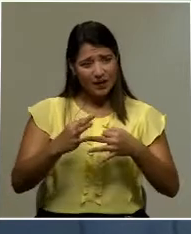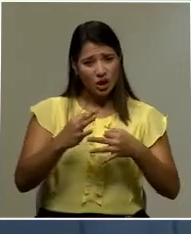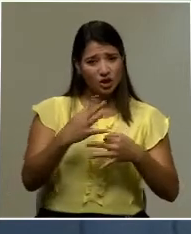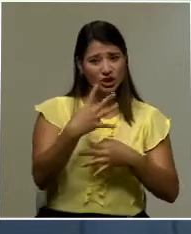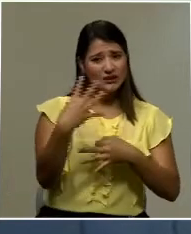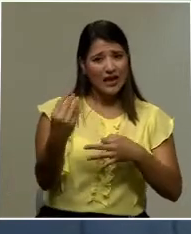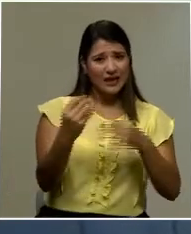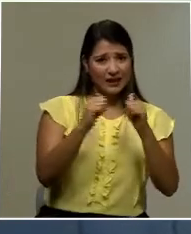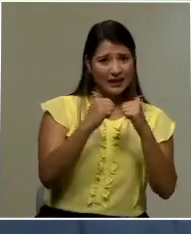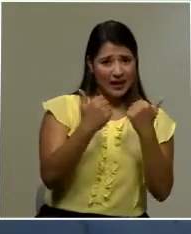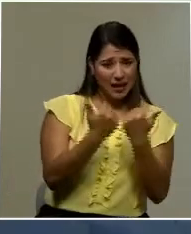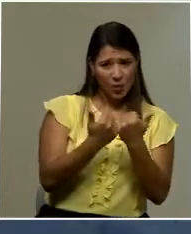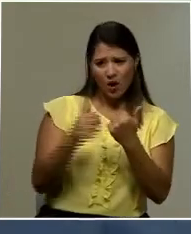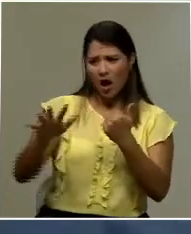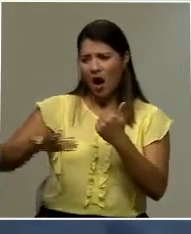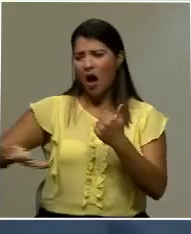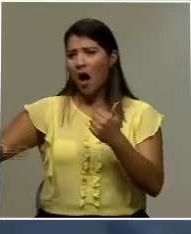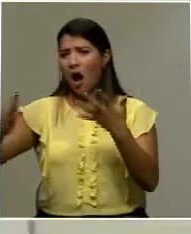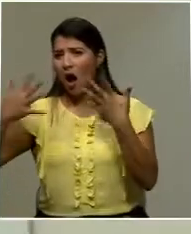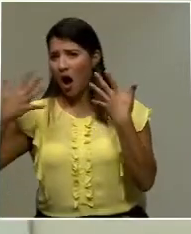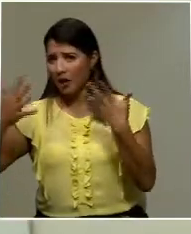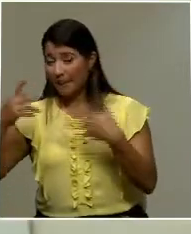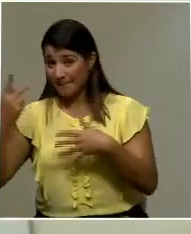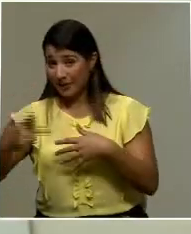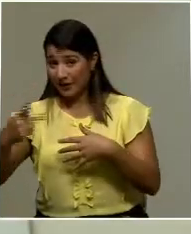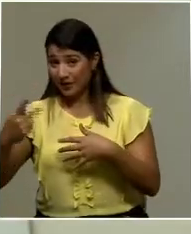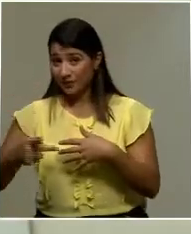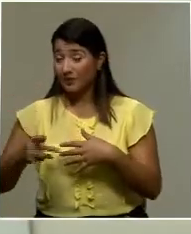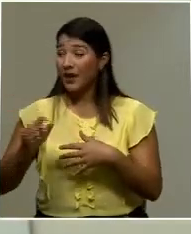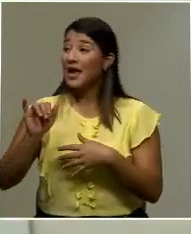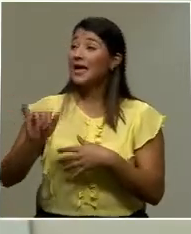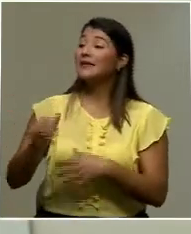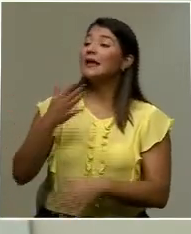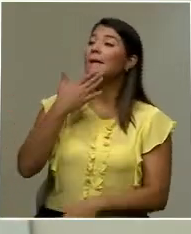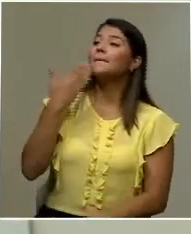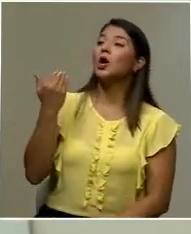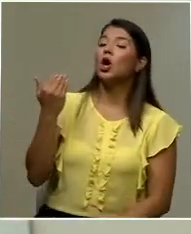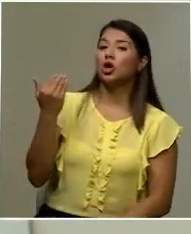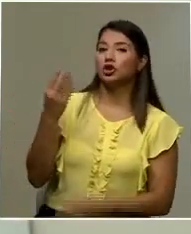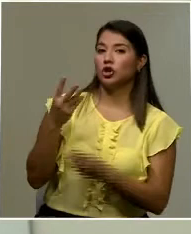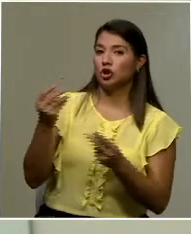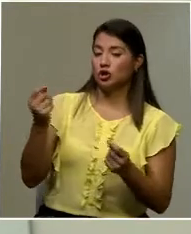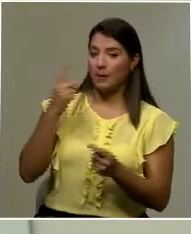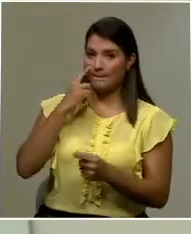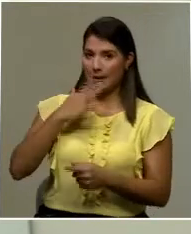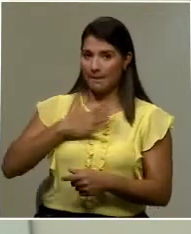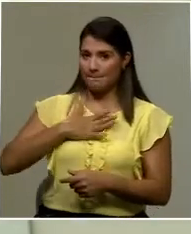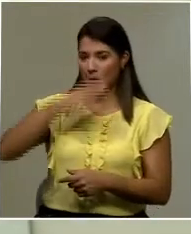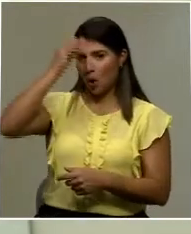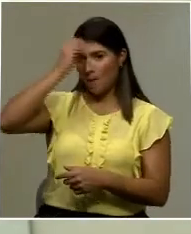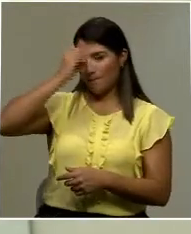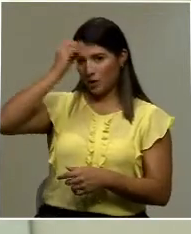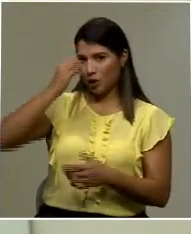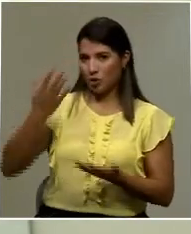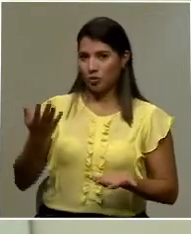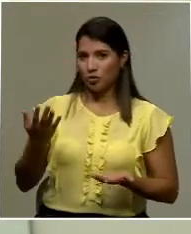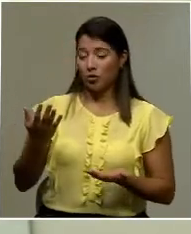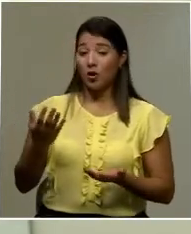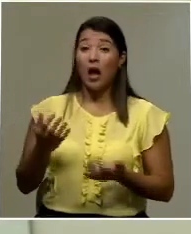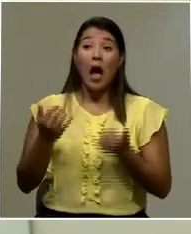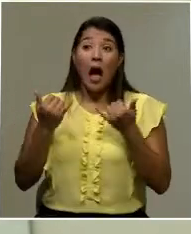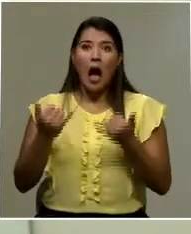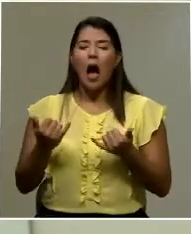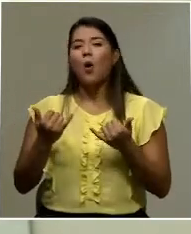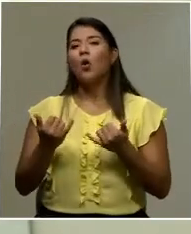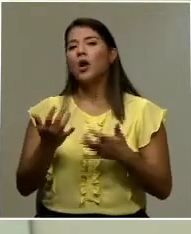mundo? Sí, esta sería la mejor solución, en mi opinión. Sabemos que este es un virus, estamos en una pandemia de